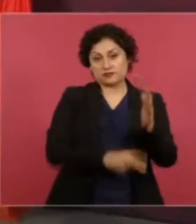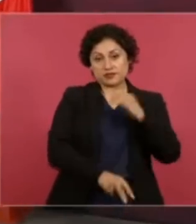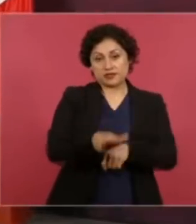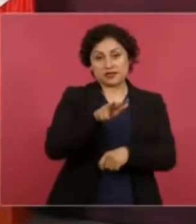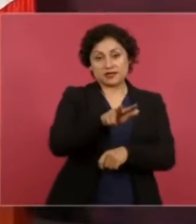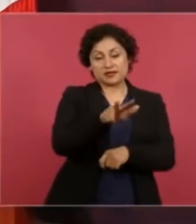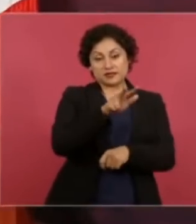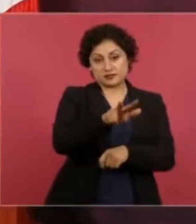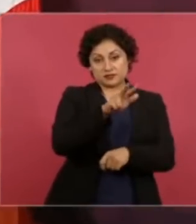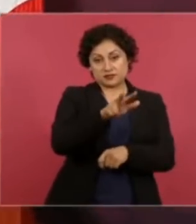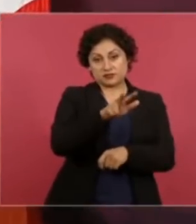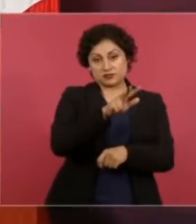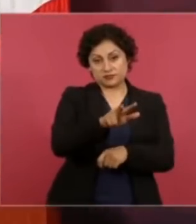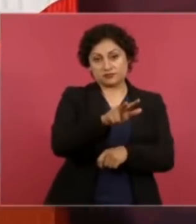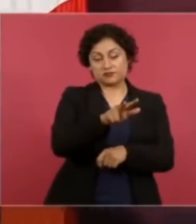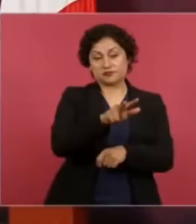se libera